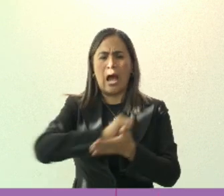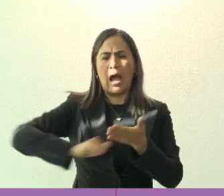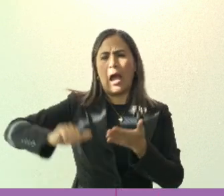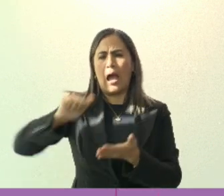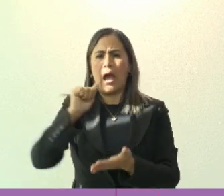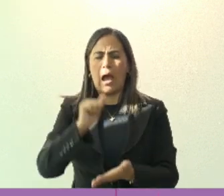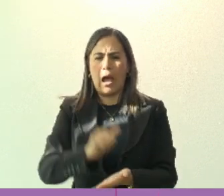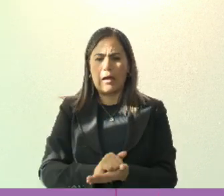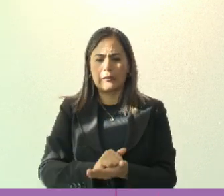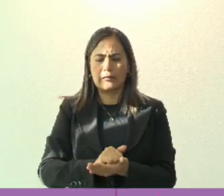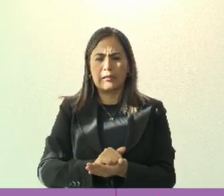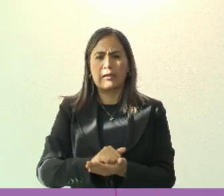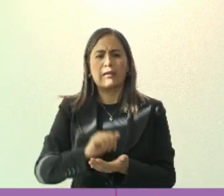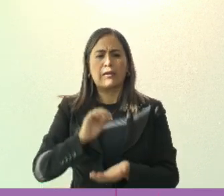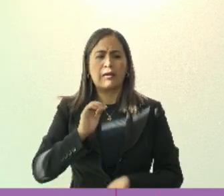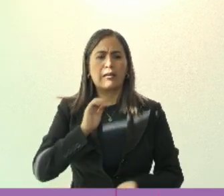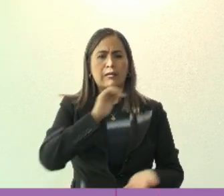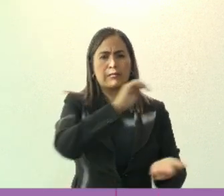entrega-recepción institucional,